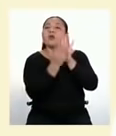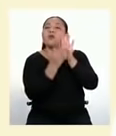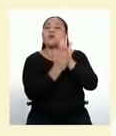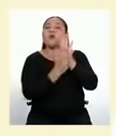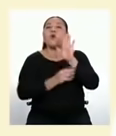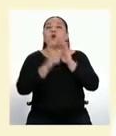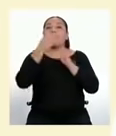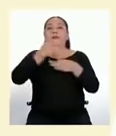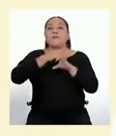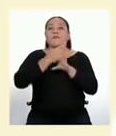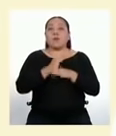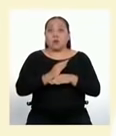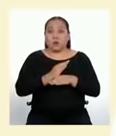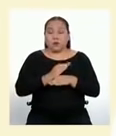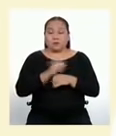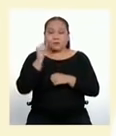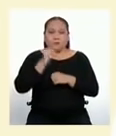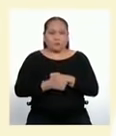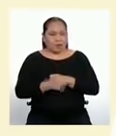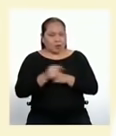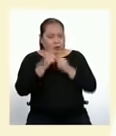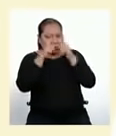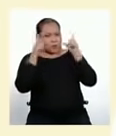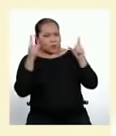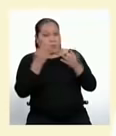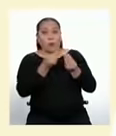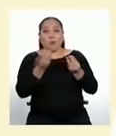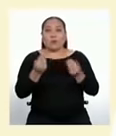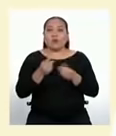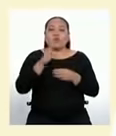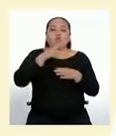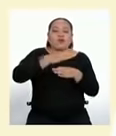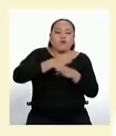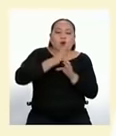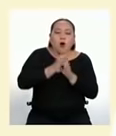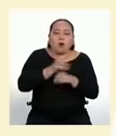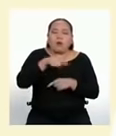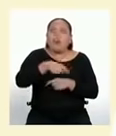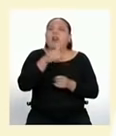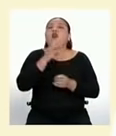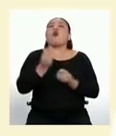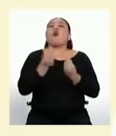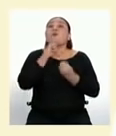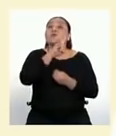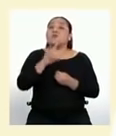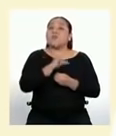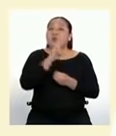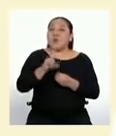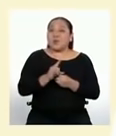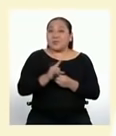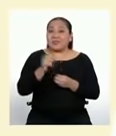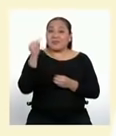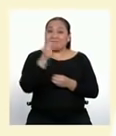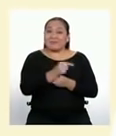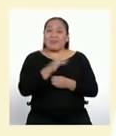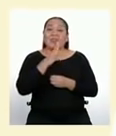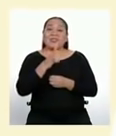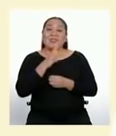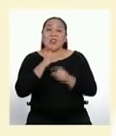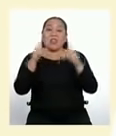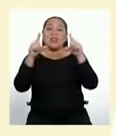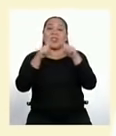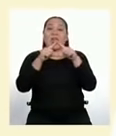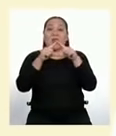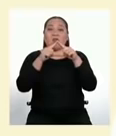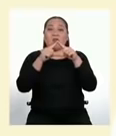geométrica que llamó la atención a muchos de ellos por su forma y su uso en diversos contextos. Estamos hablando del